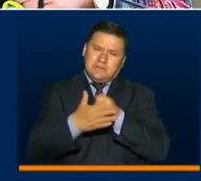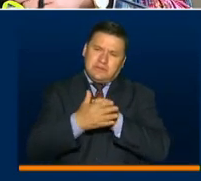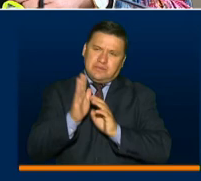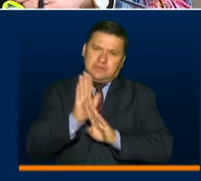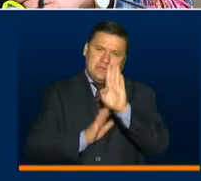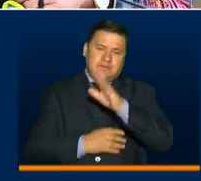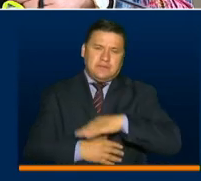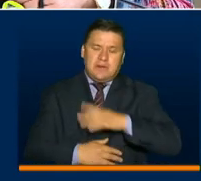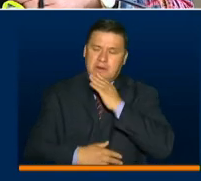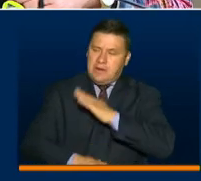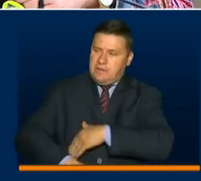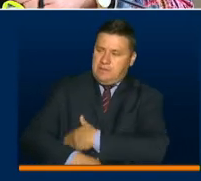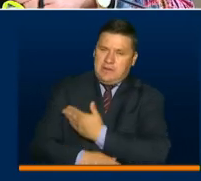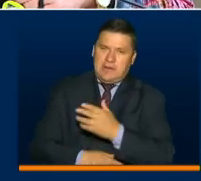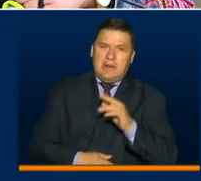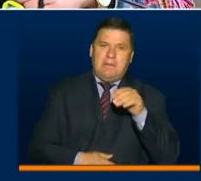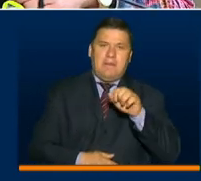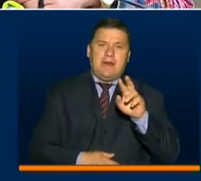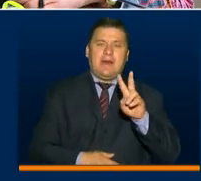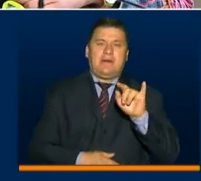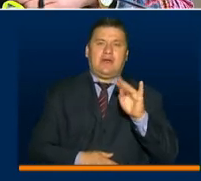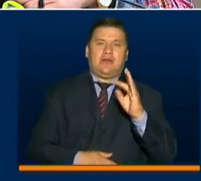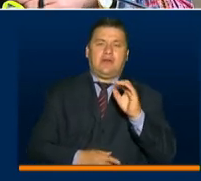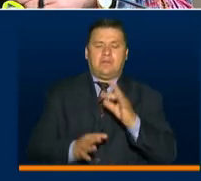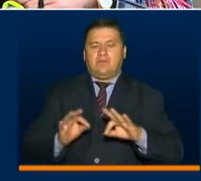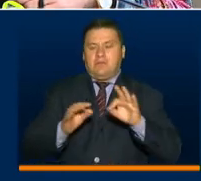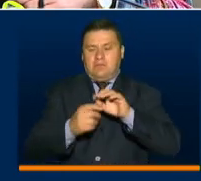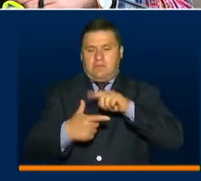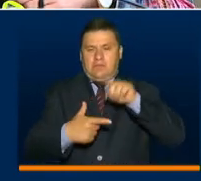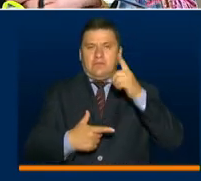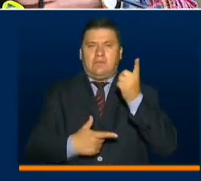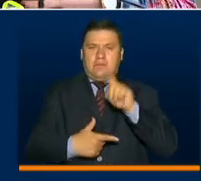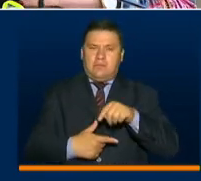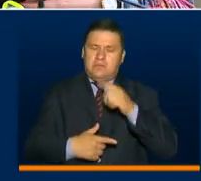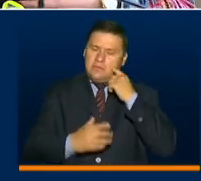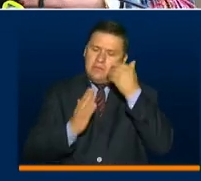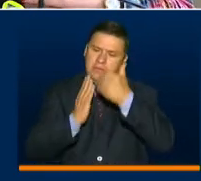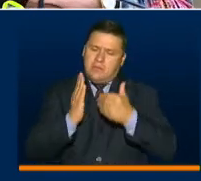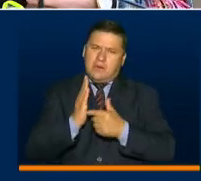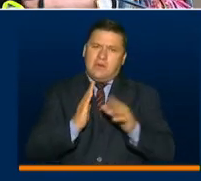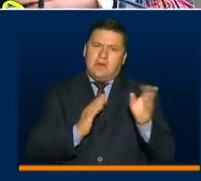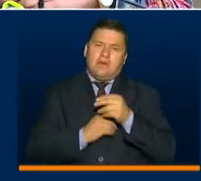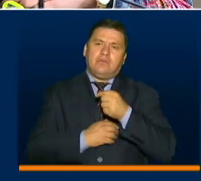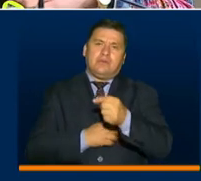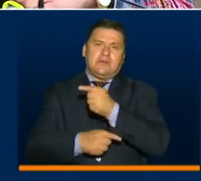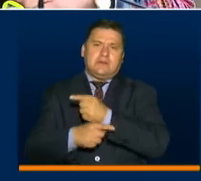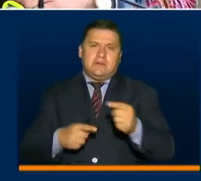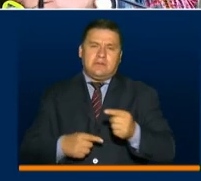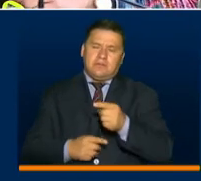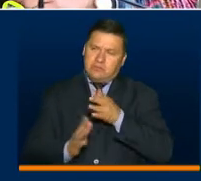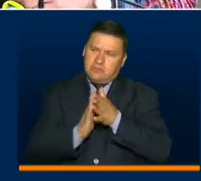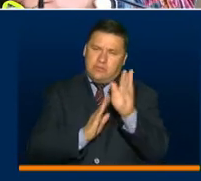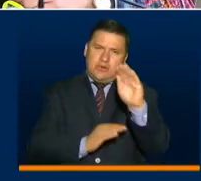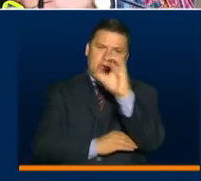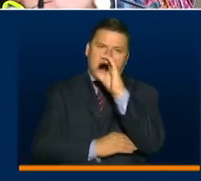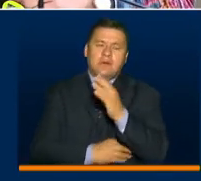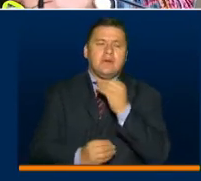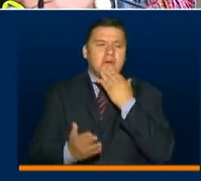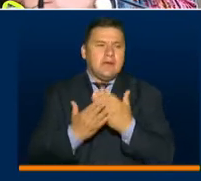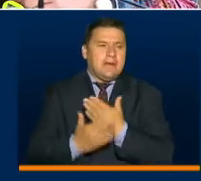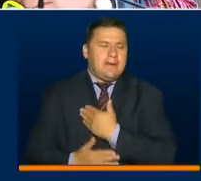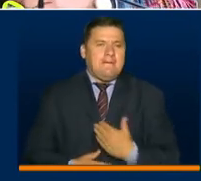nuestro país. Ministra María Victoria, hay un balance importante y también una agenda para las próximas semanas. Cuéntesela a los colombianos. Muchas